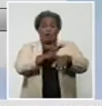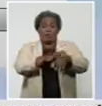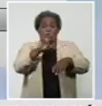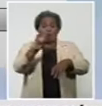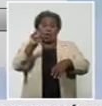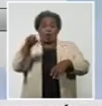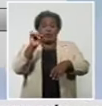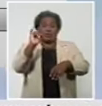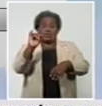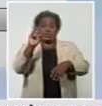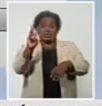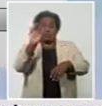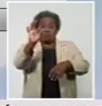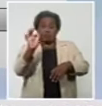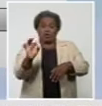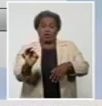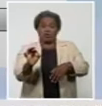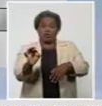3,63%.